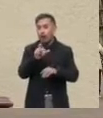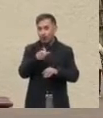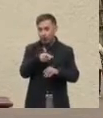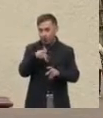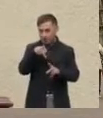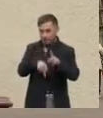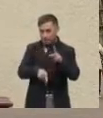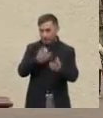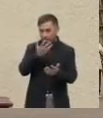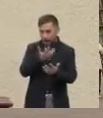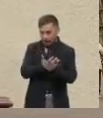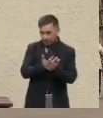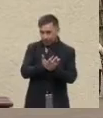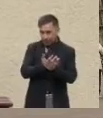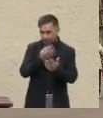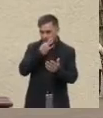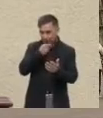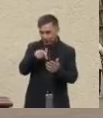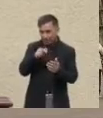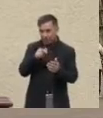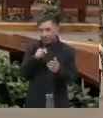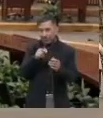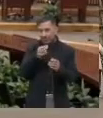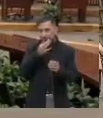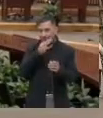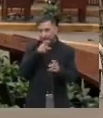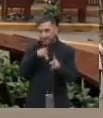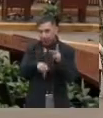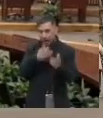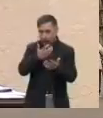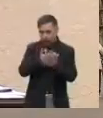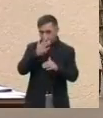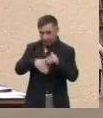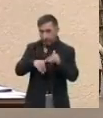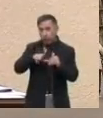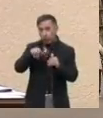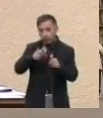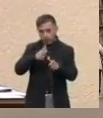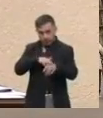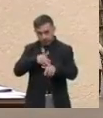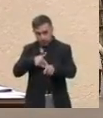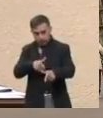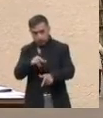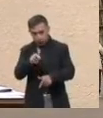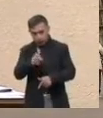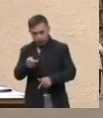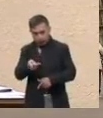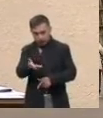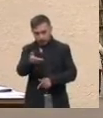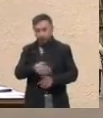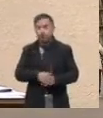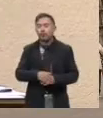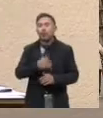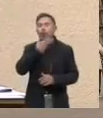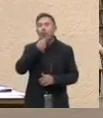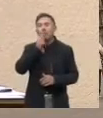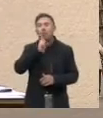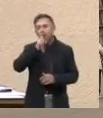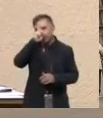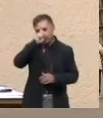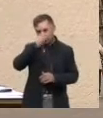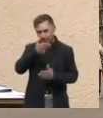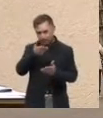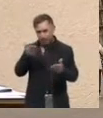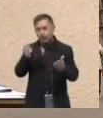pausa que voy a decretar en unos minutos más. Señoras y señores consejeros electorales, en términos de lo dispuesto en el artículo 12,